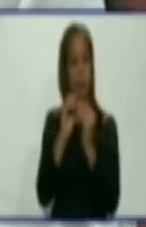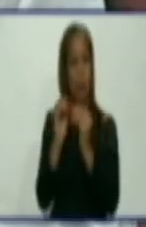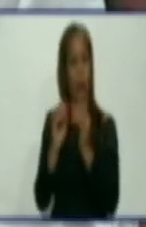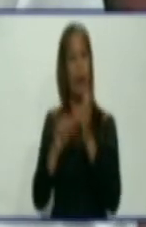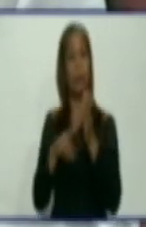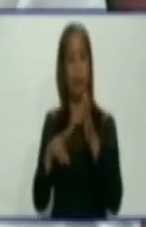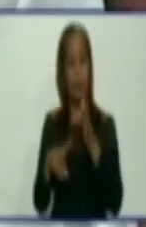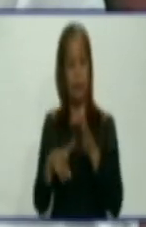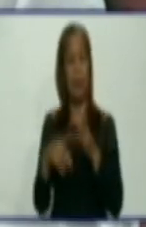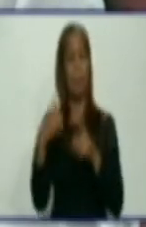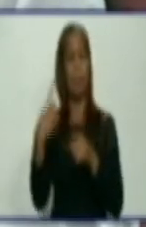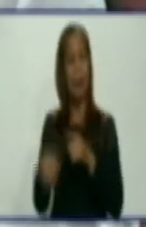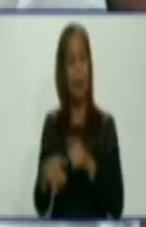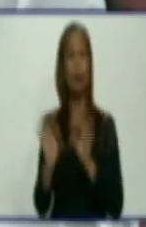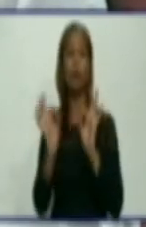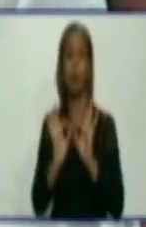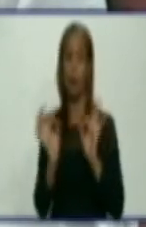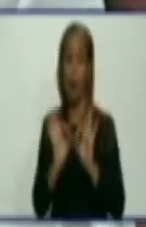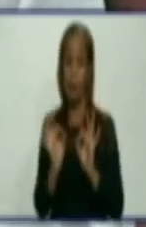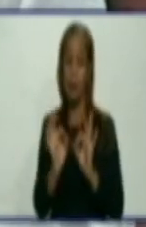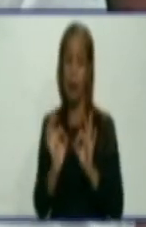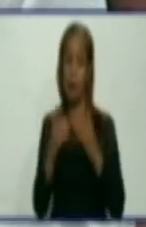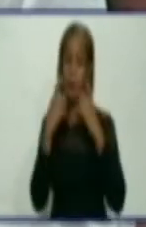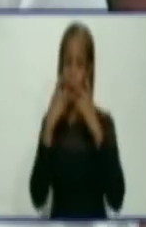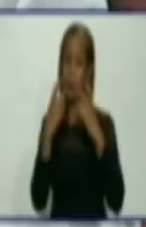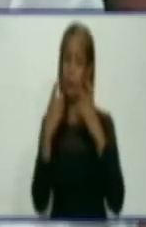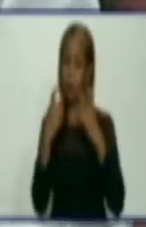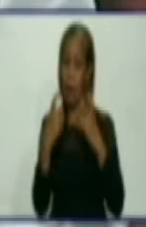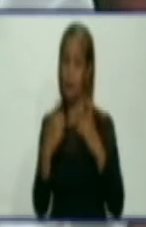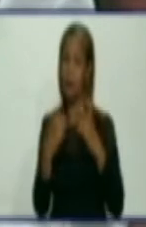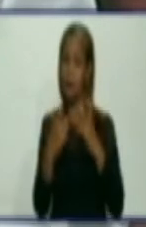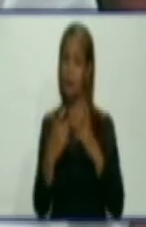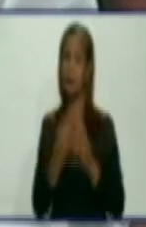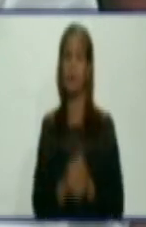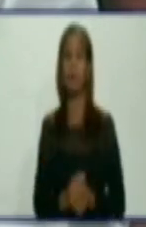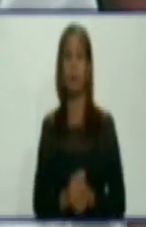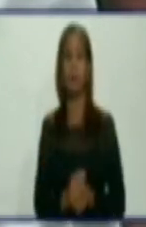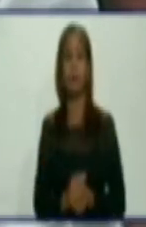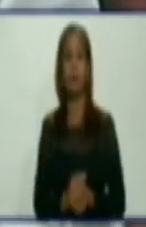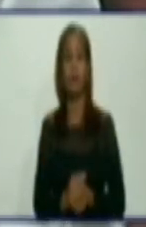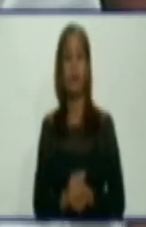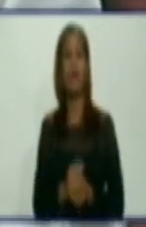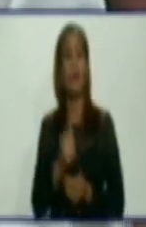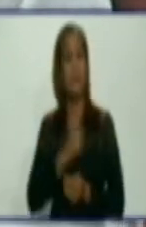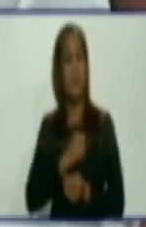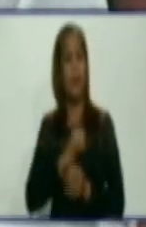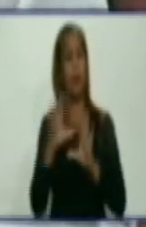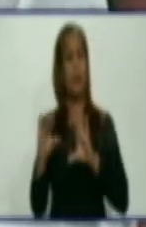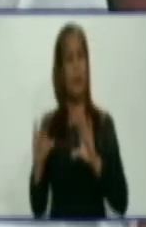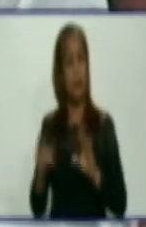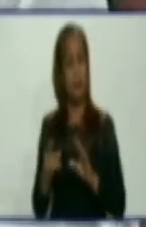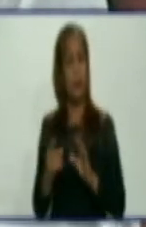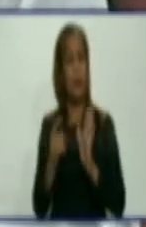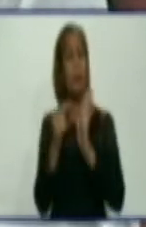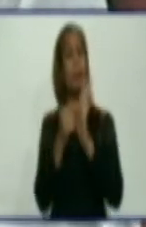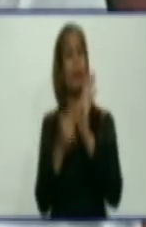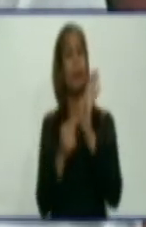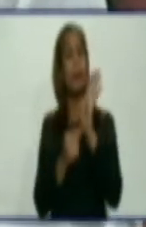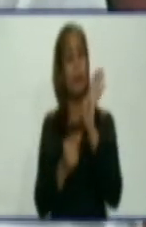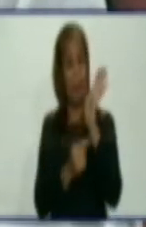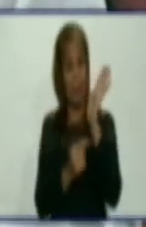la provincia de Granma de manera importante en el COVID. Puedo argumentar algunos elementos de por qué hay una transmisión. Sí.